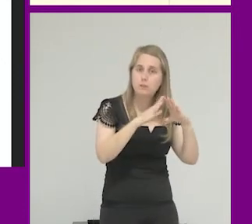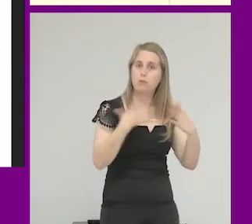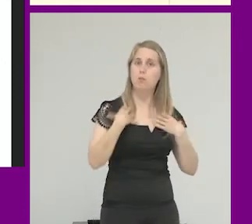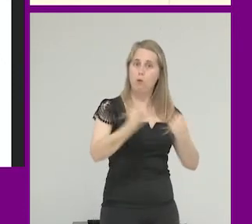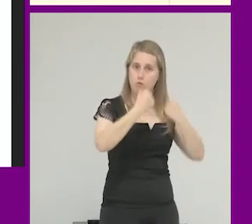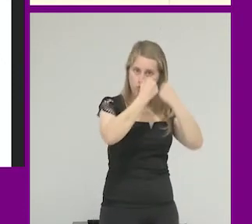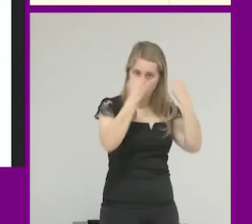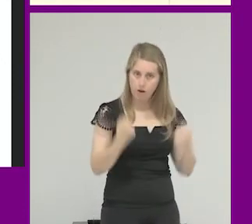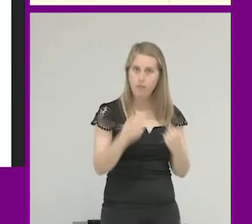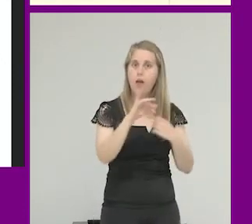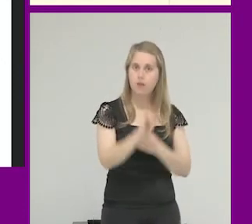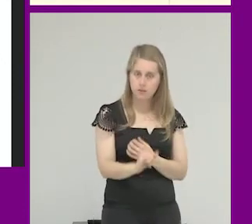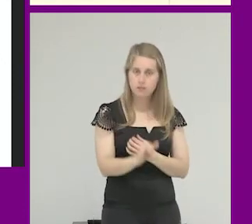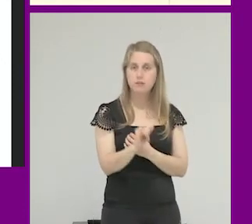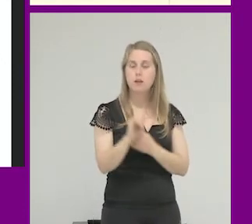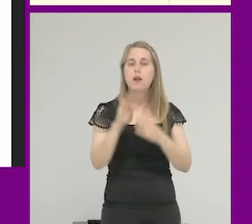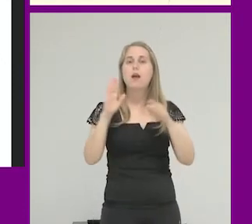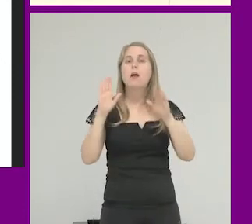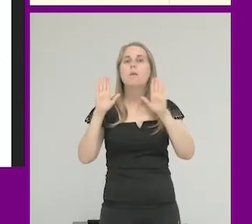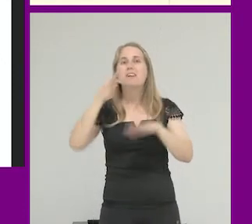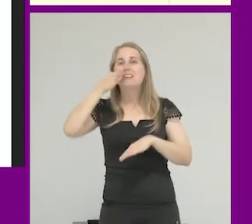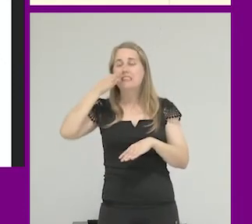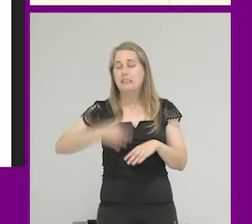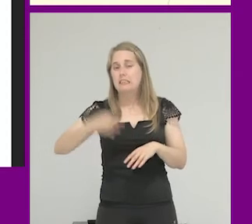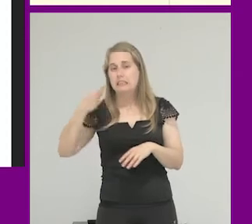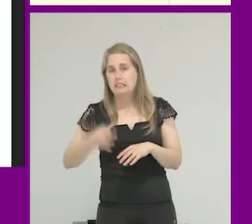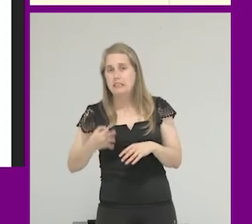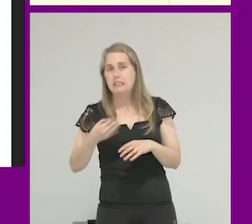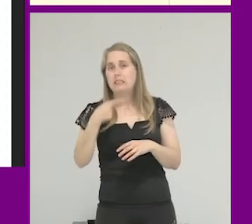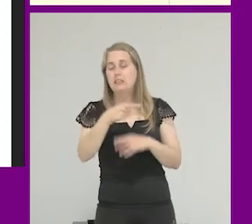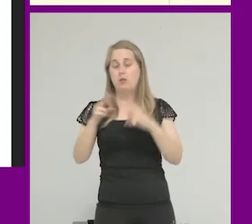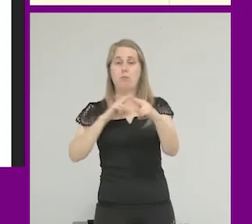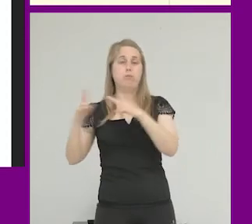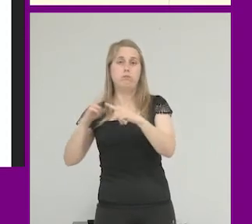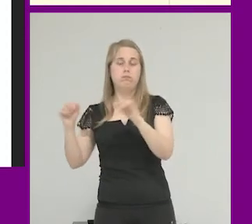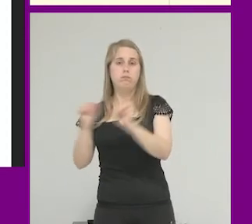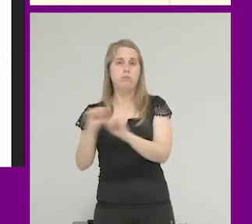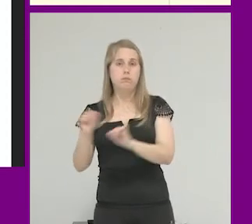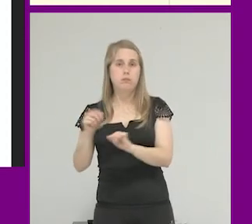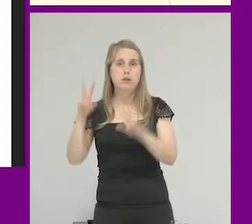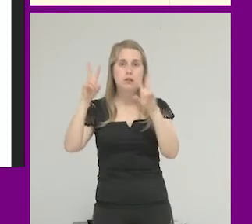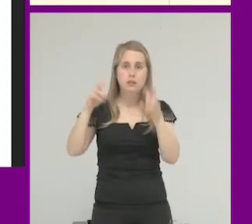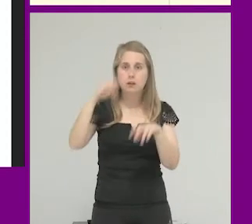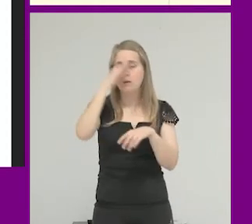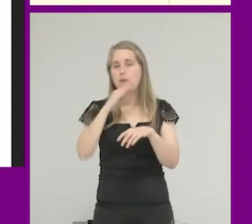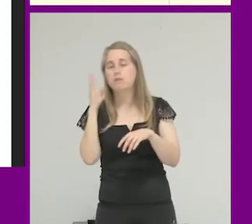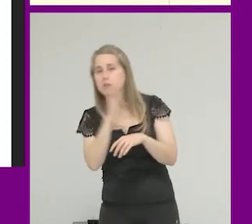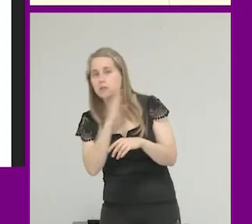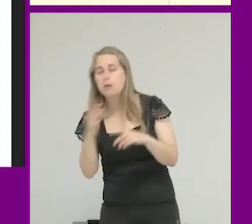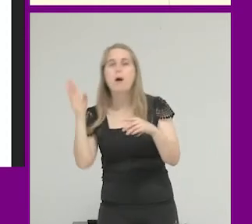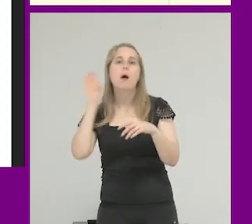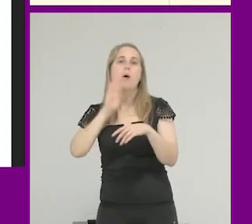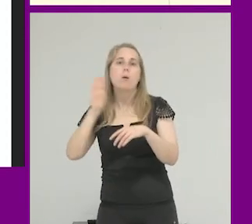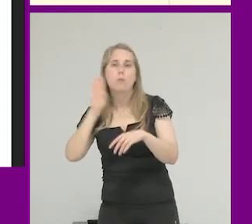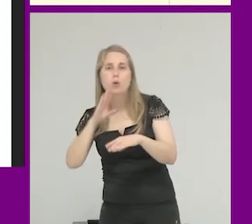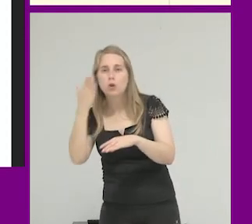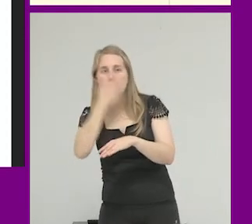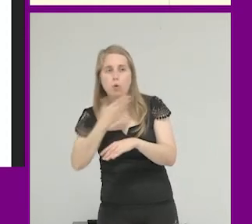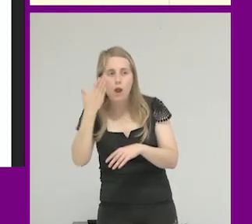bat, baina egia da bai hauek erreakzio horretan pinparentala porno eskolarekin gertatu zana